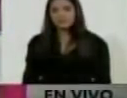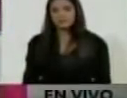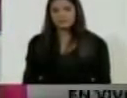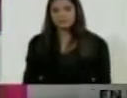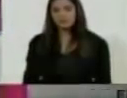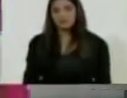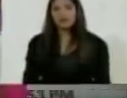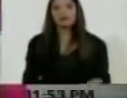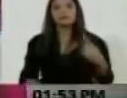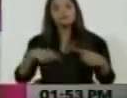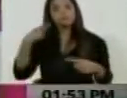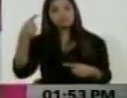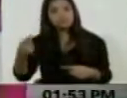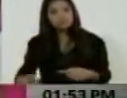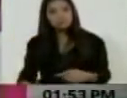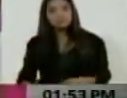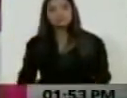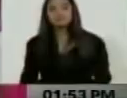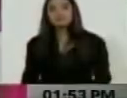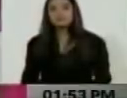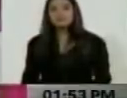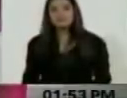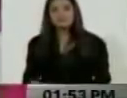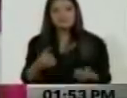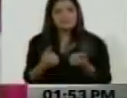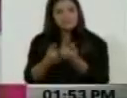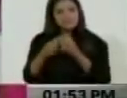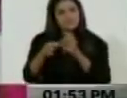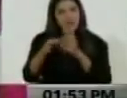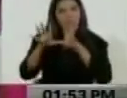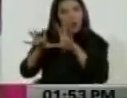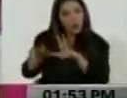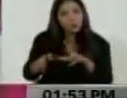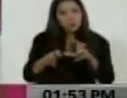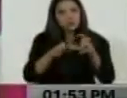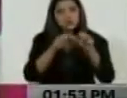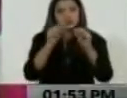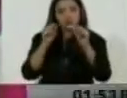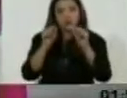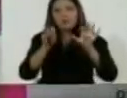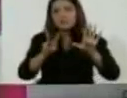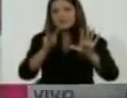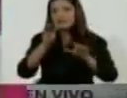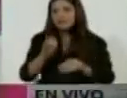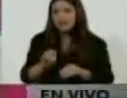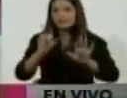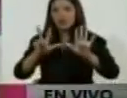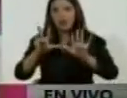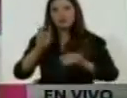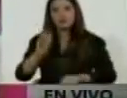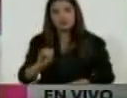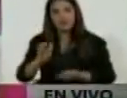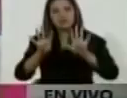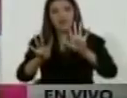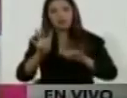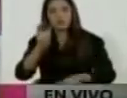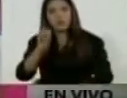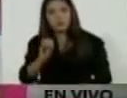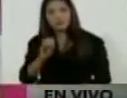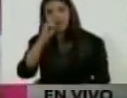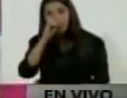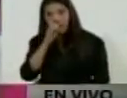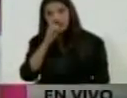Y luego fue cómplice de toda la corrupción en los años 70, 80, 90.